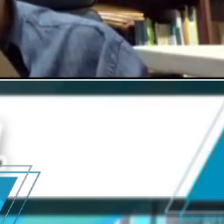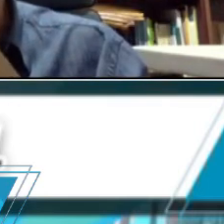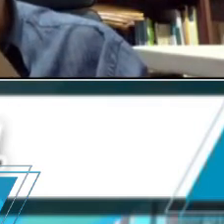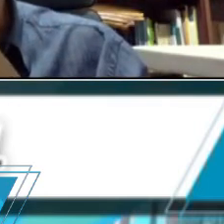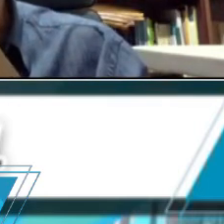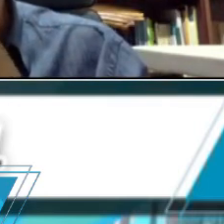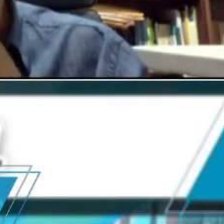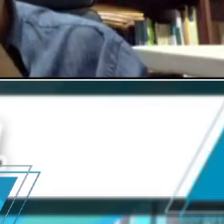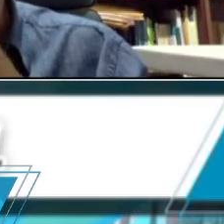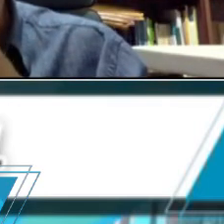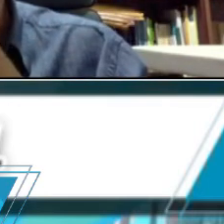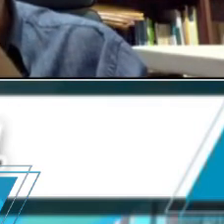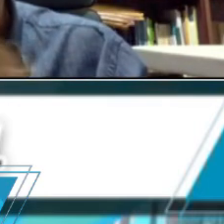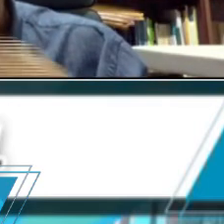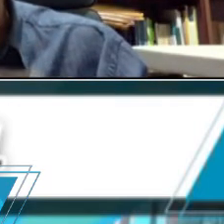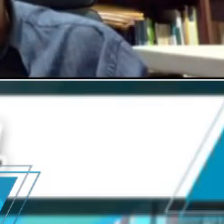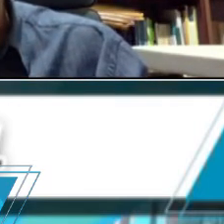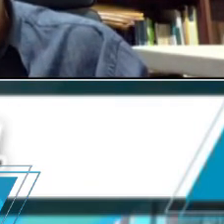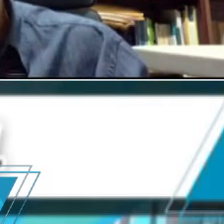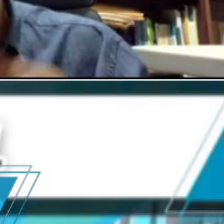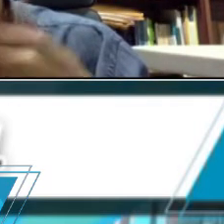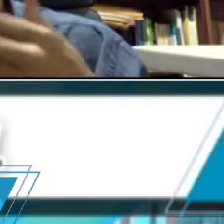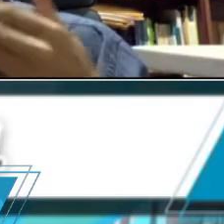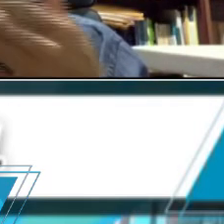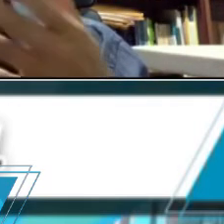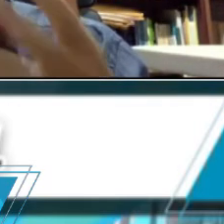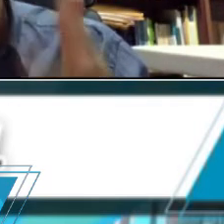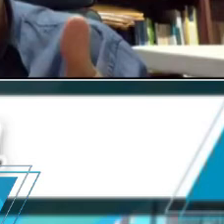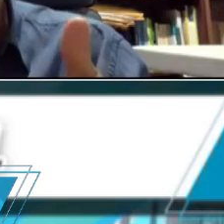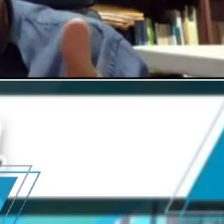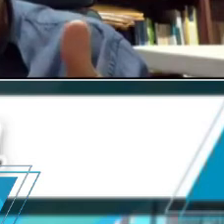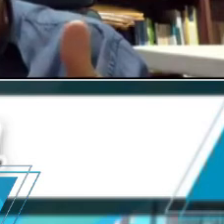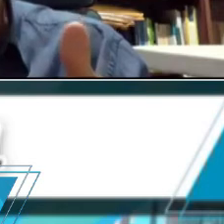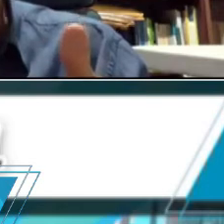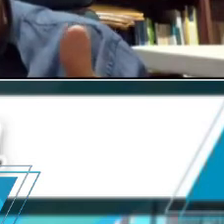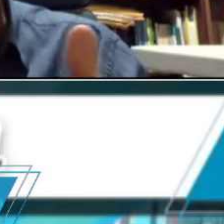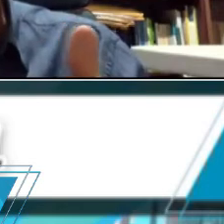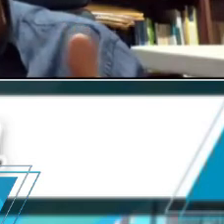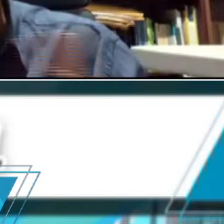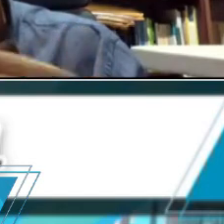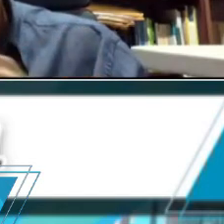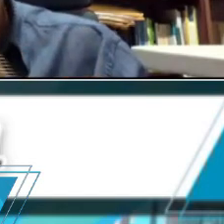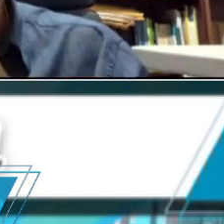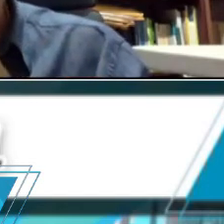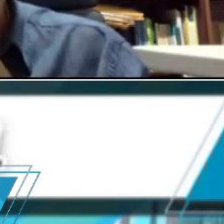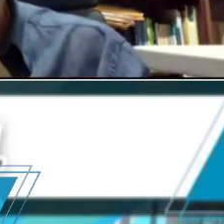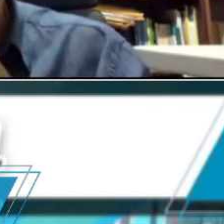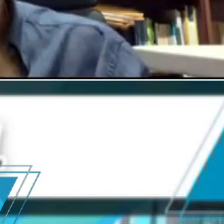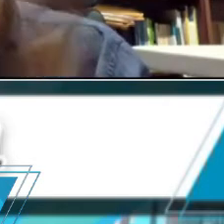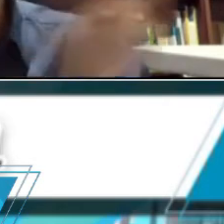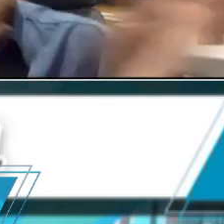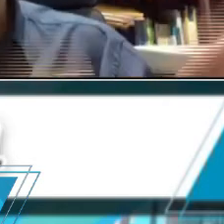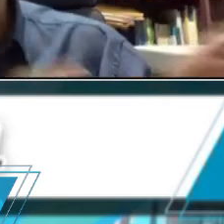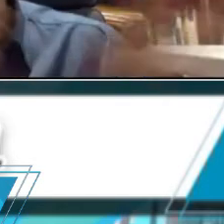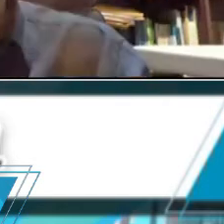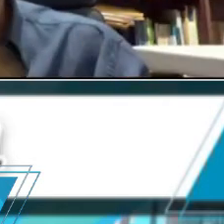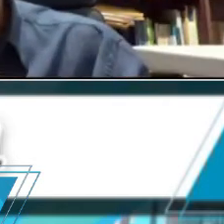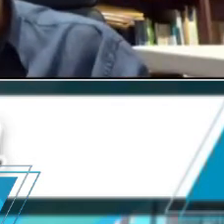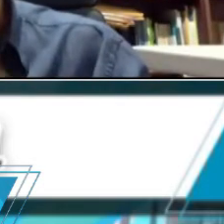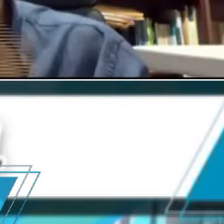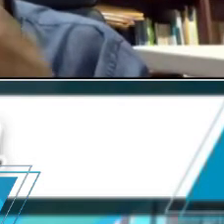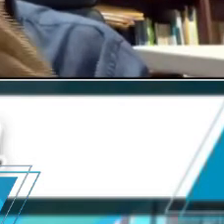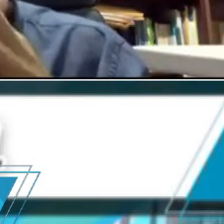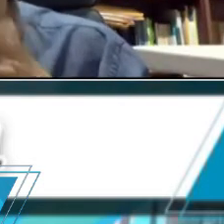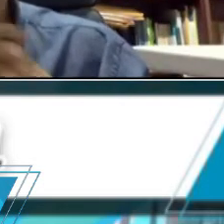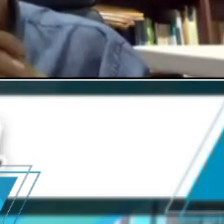otros efectos regresivos, por ejemplo, de que pues, no va a aumentar el salario ya sea por 2 o